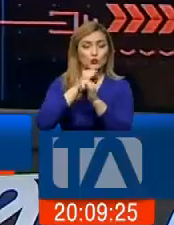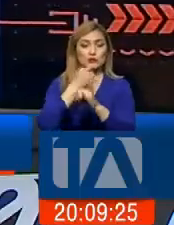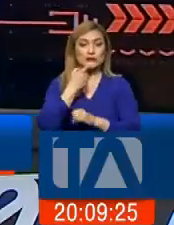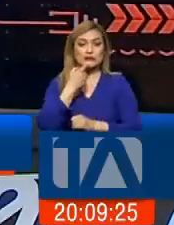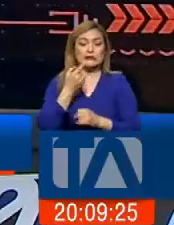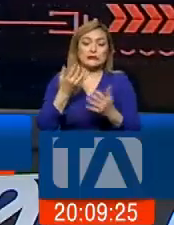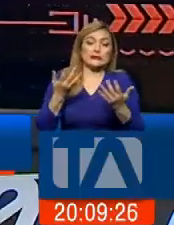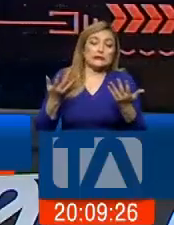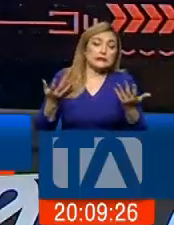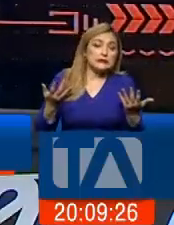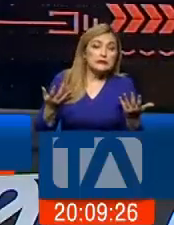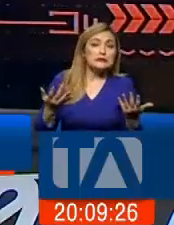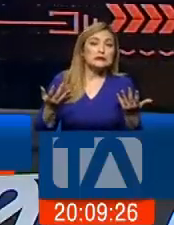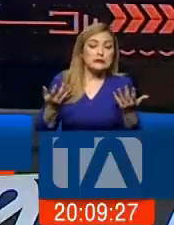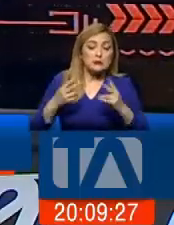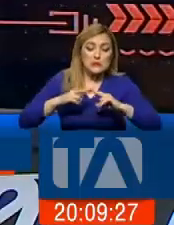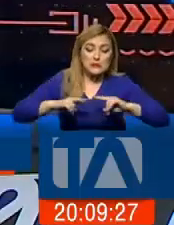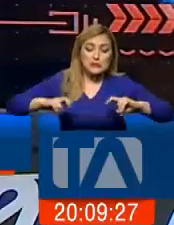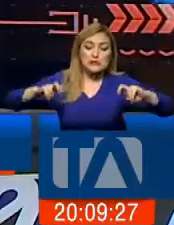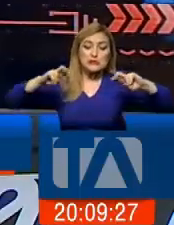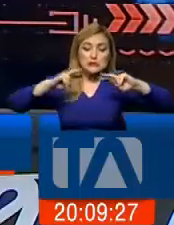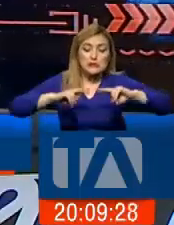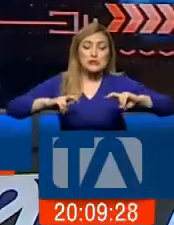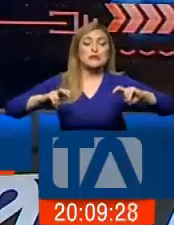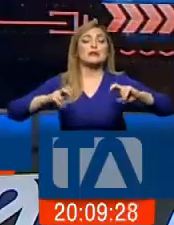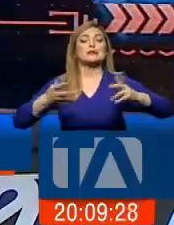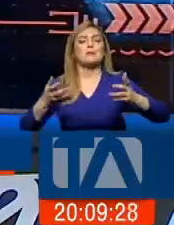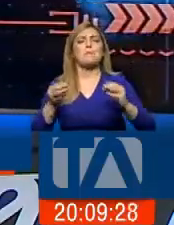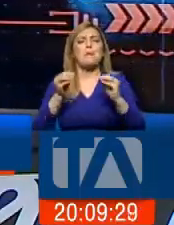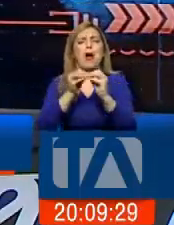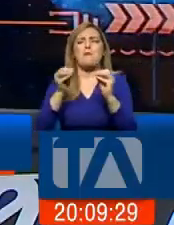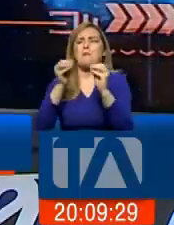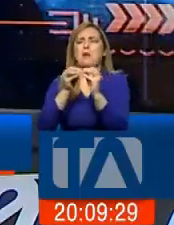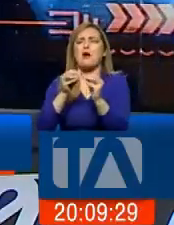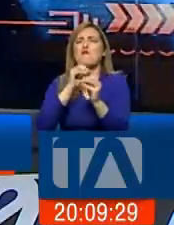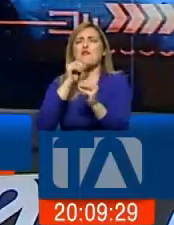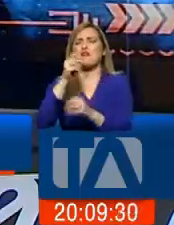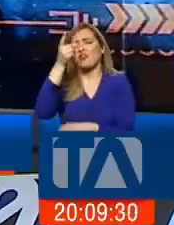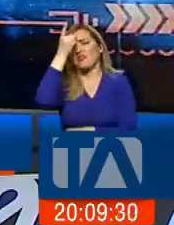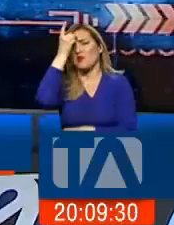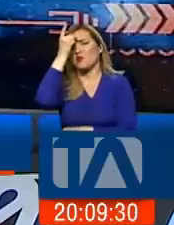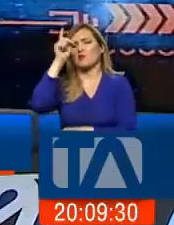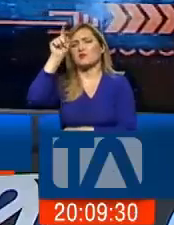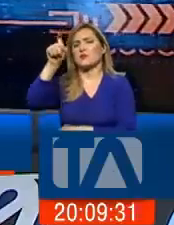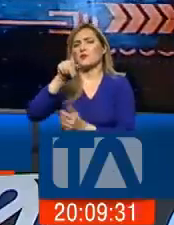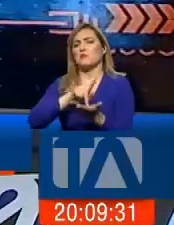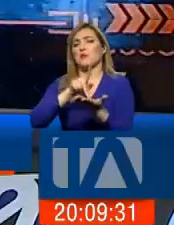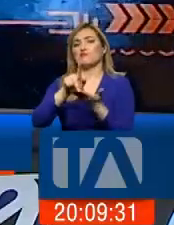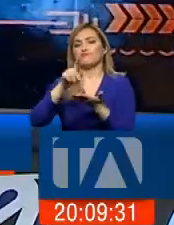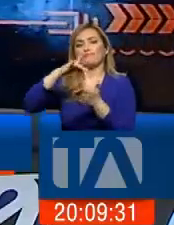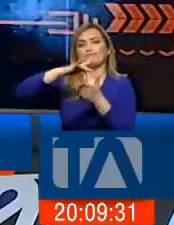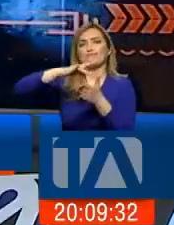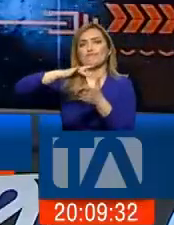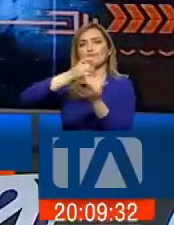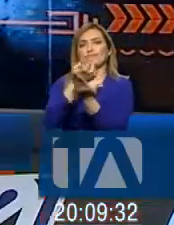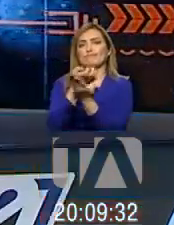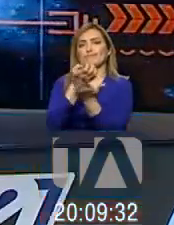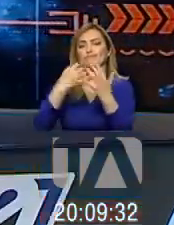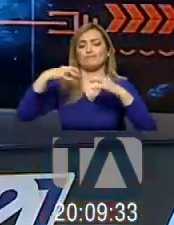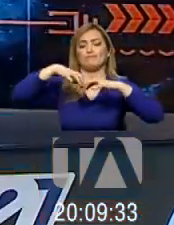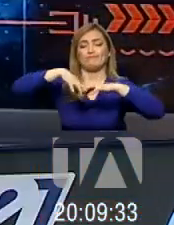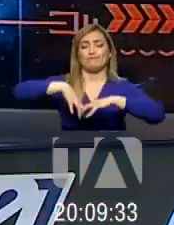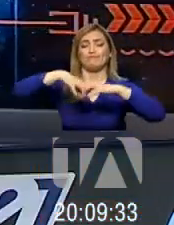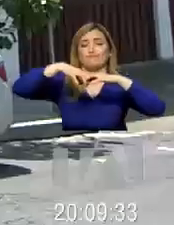que está levantando informes para ubicar a más deudores que ponen en riesgo la estabilidad de la seguridad social.